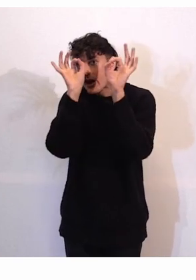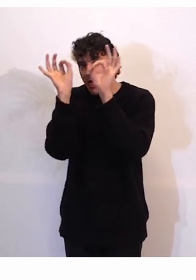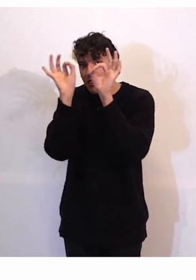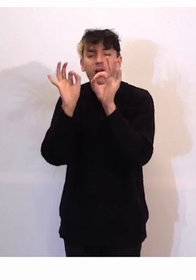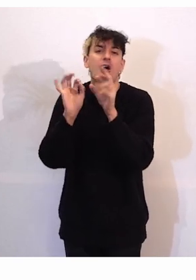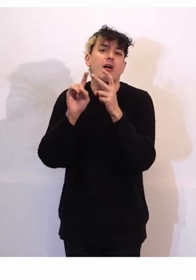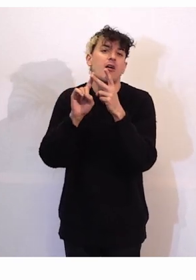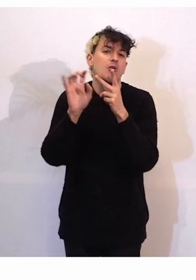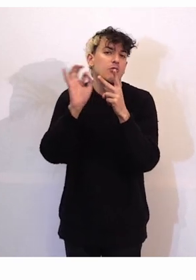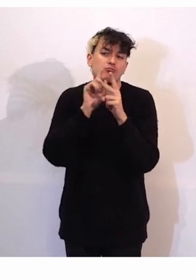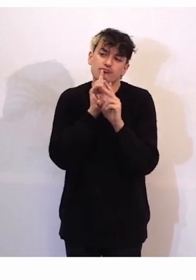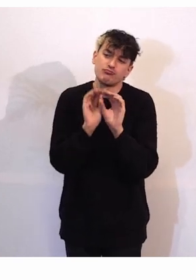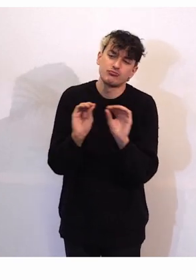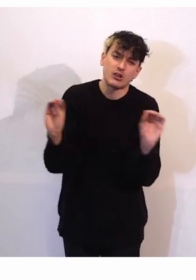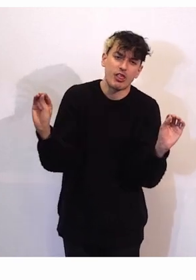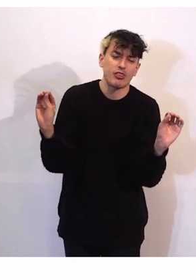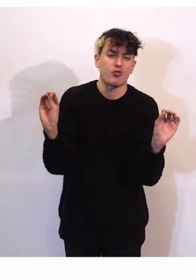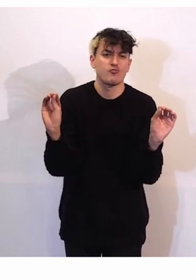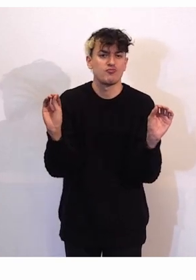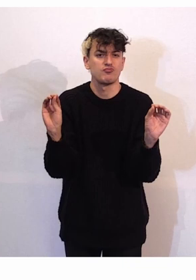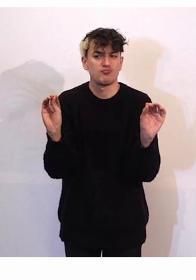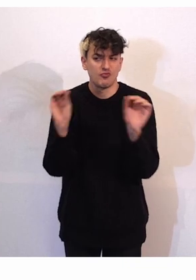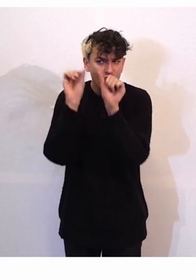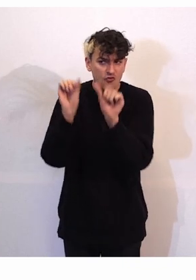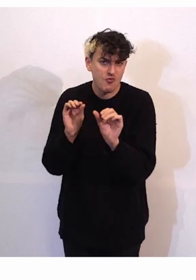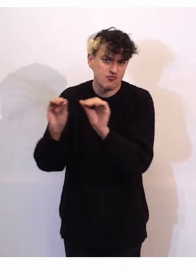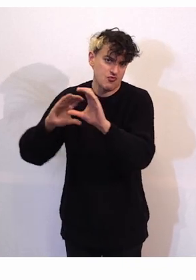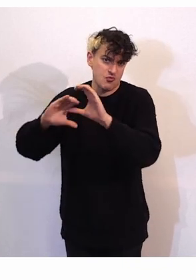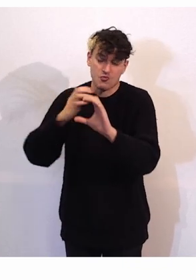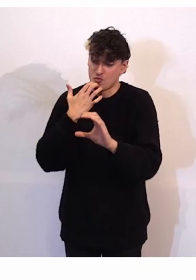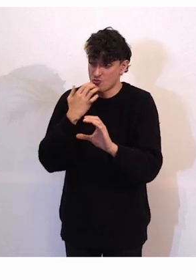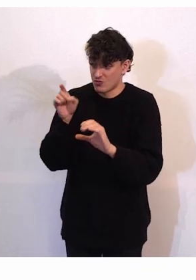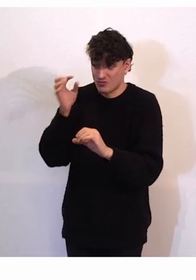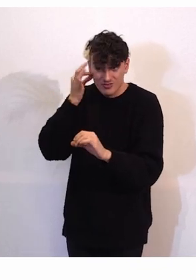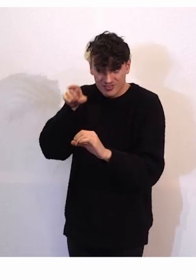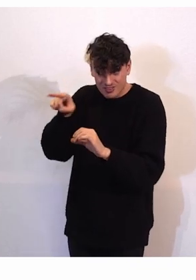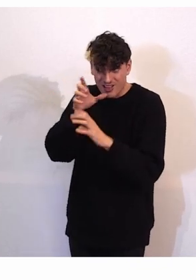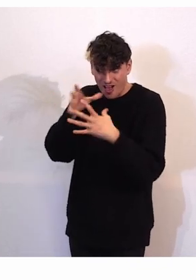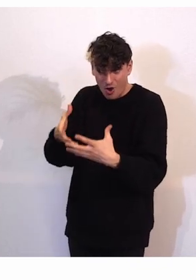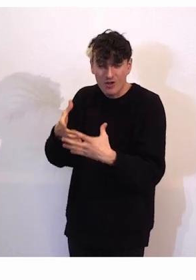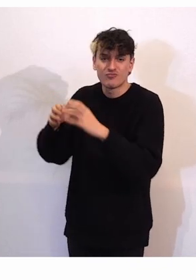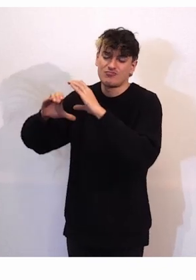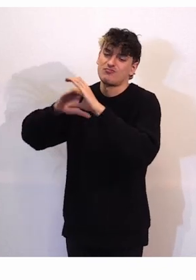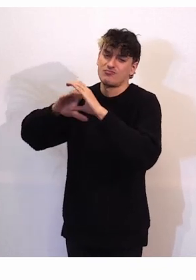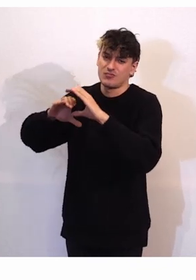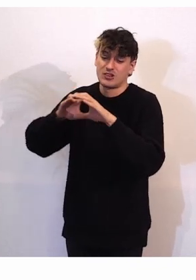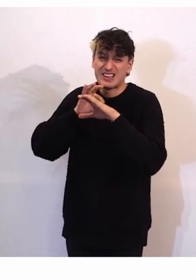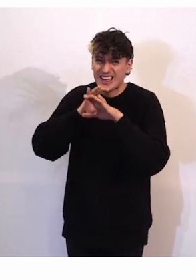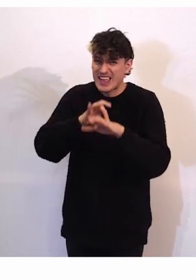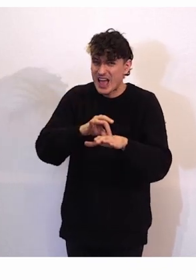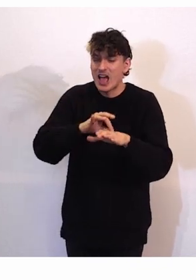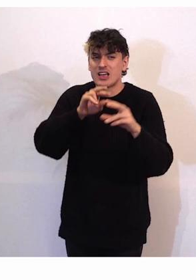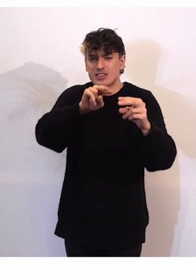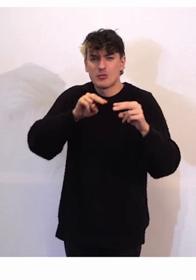los silencios. Ella se está comunicando ahora con nosotros. La guía de interpretación vital lo que